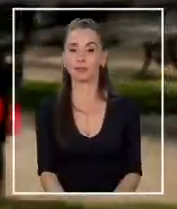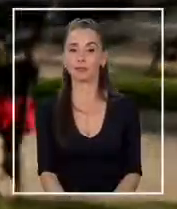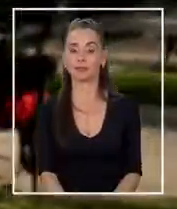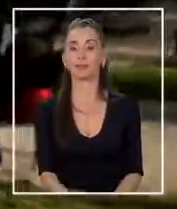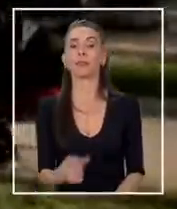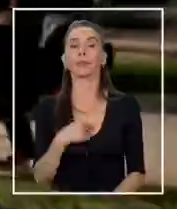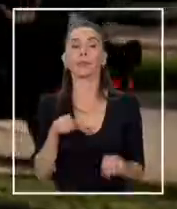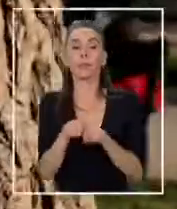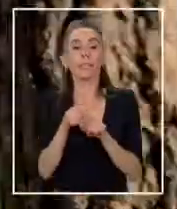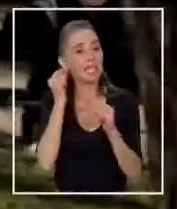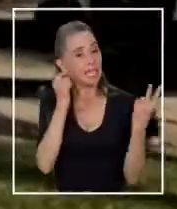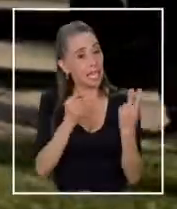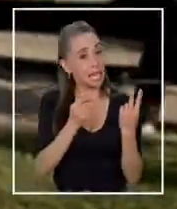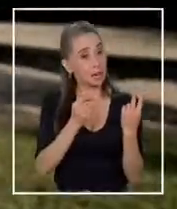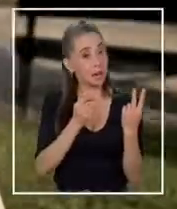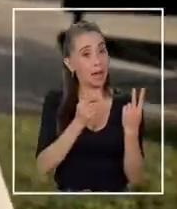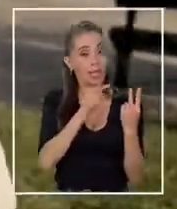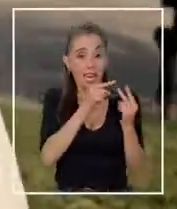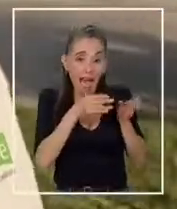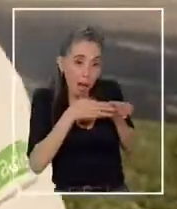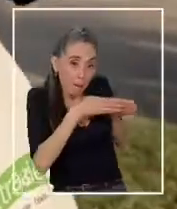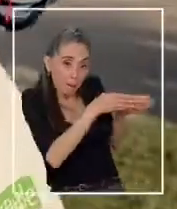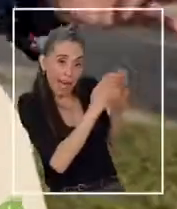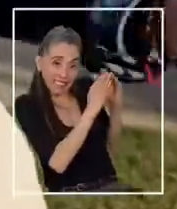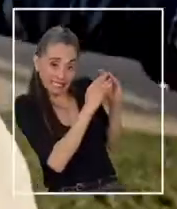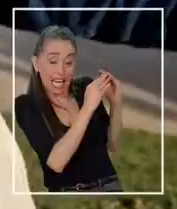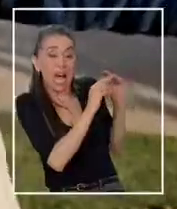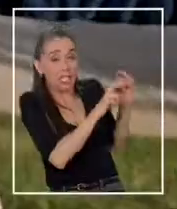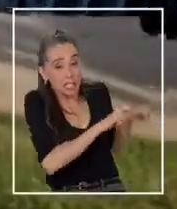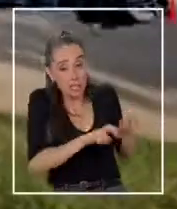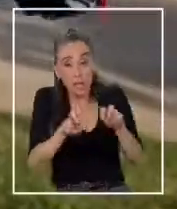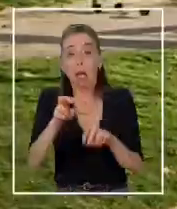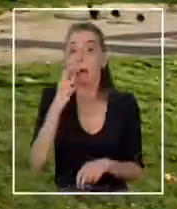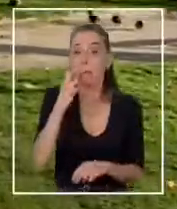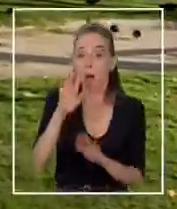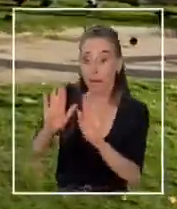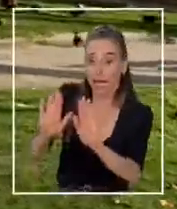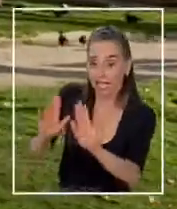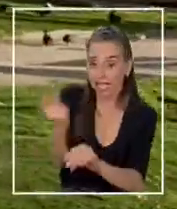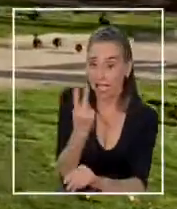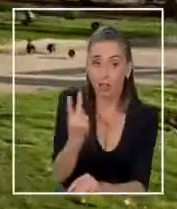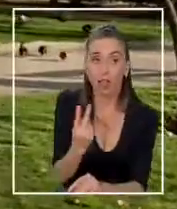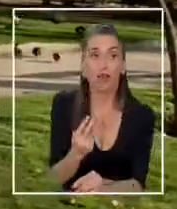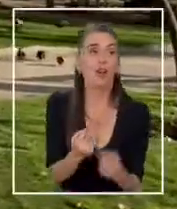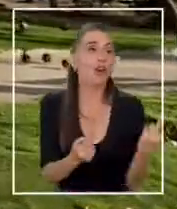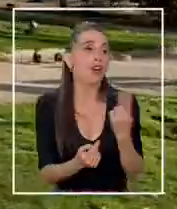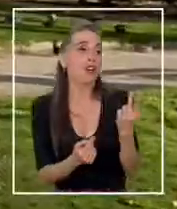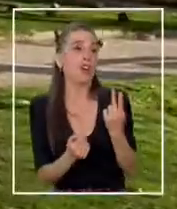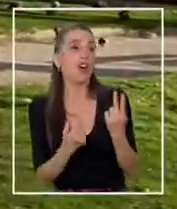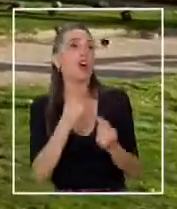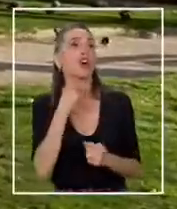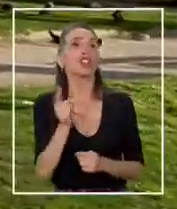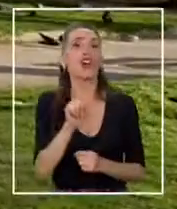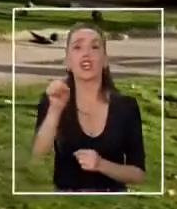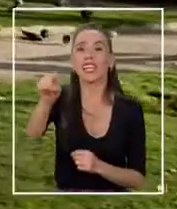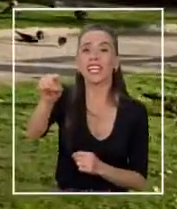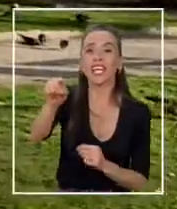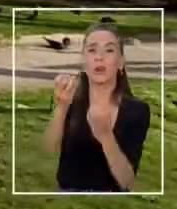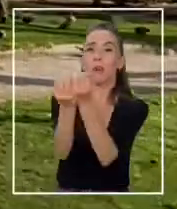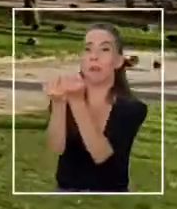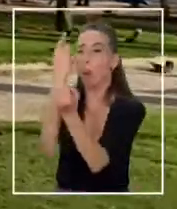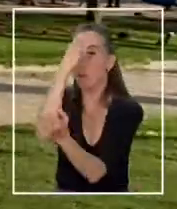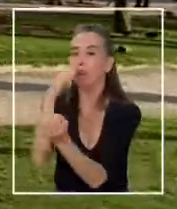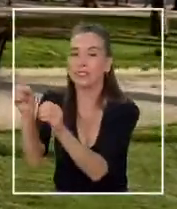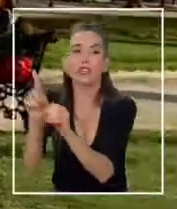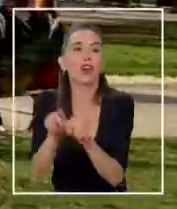Y con mi hermana salimos obviamente de ahí del pasaje. Mi papá nos dejó aquí, pero con ella como no queríamos estar ahí en el tumulto,